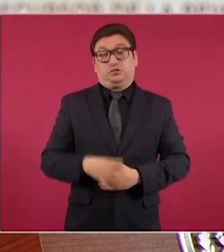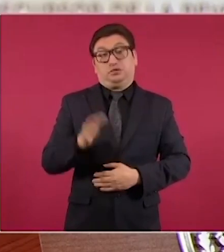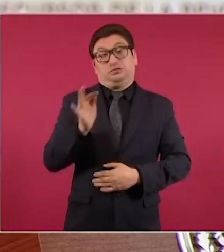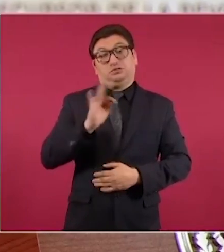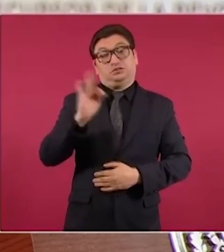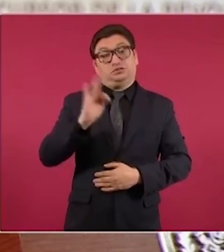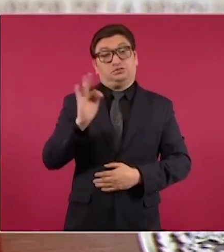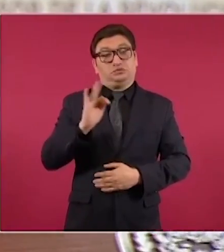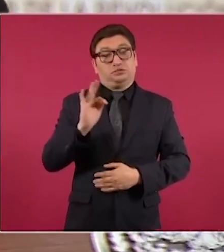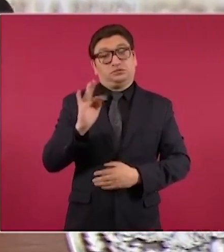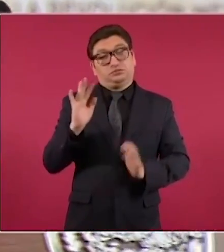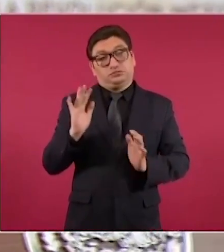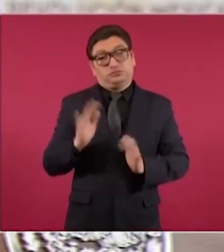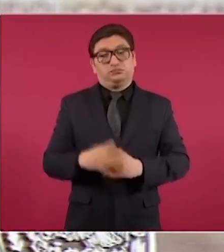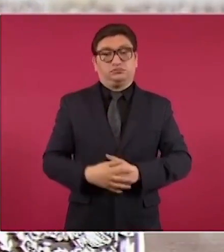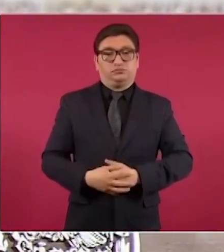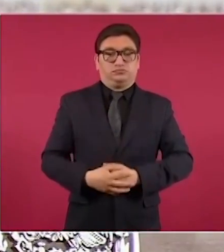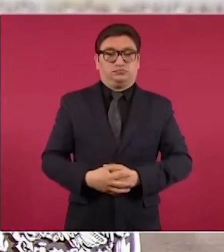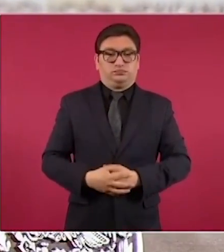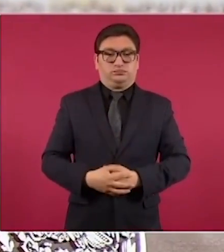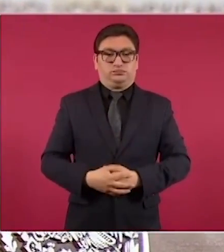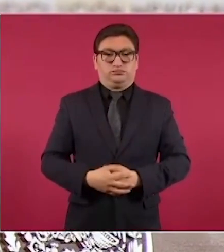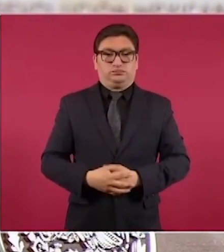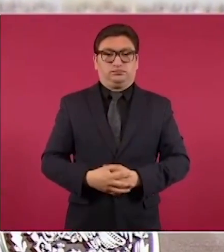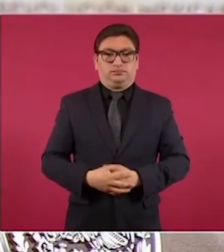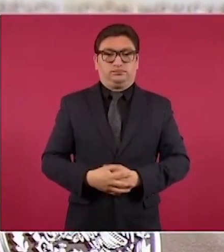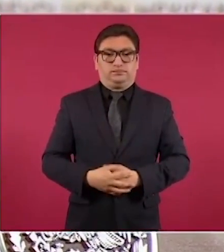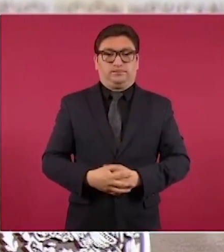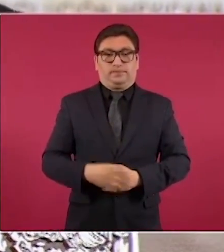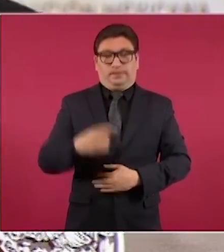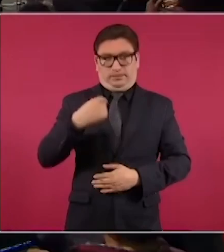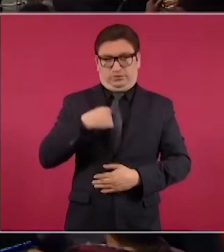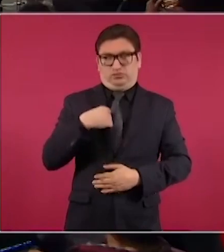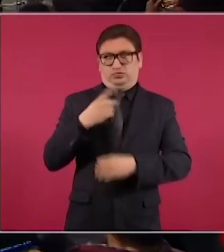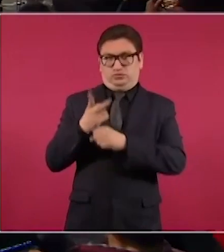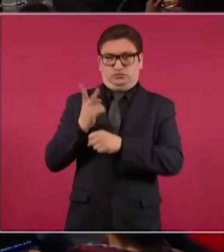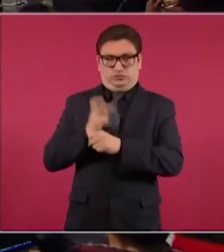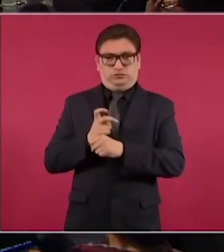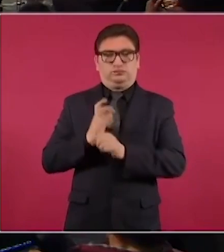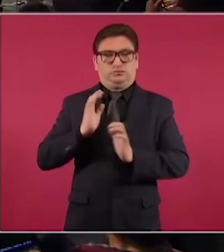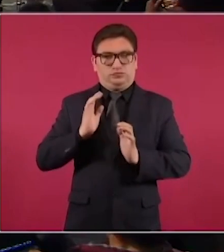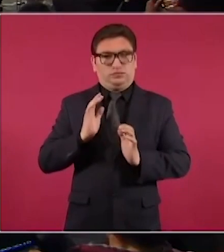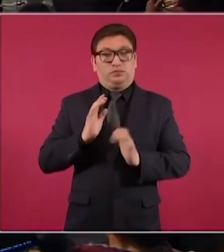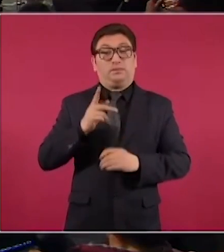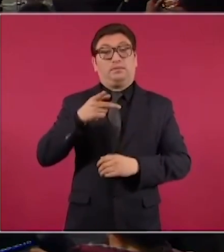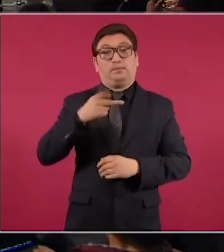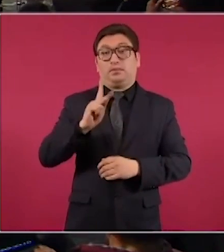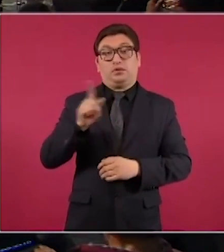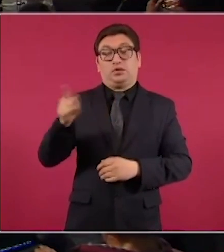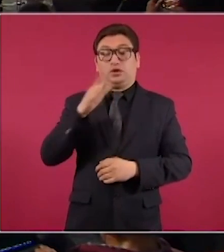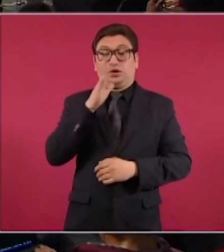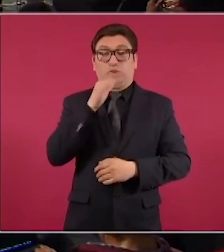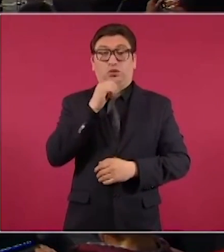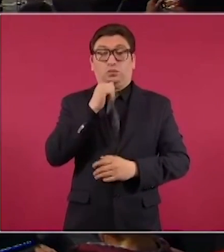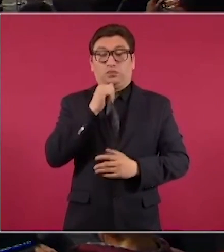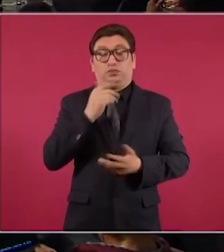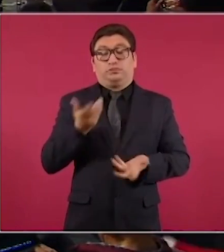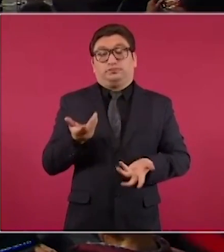mejor este yo le invito pero si no